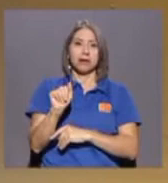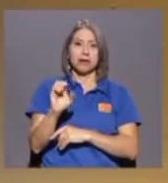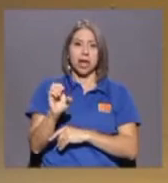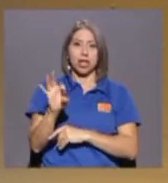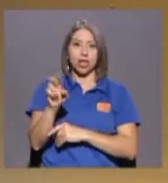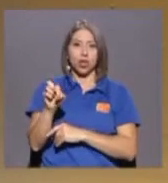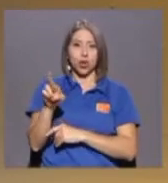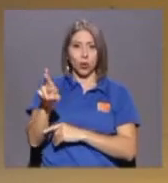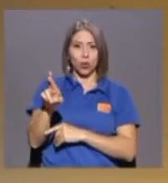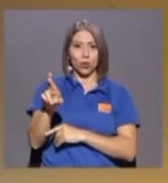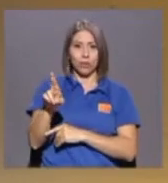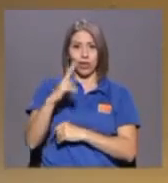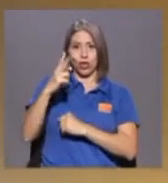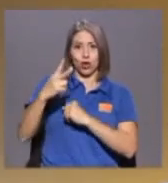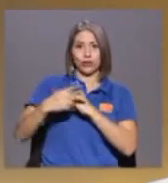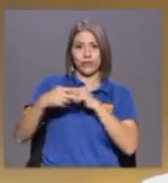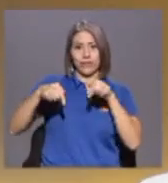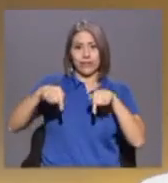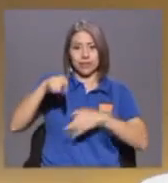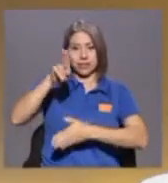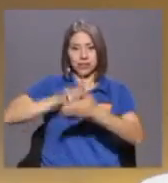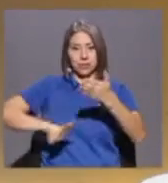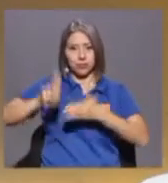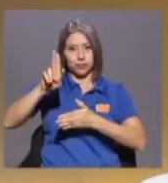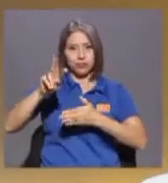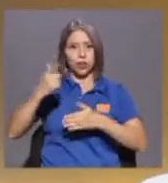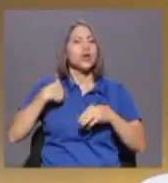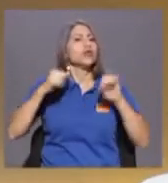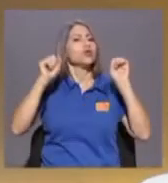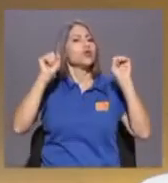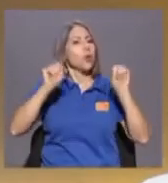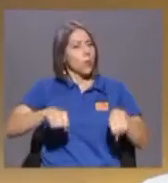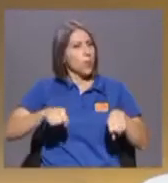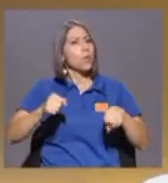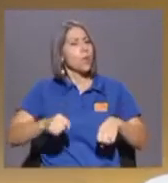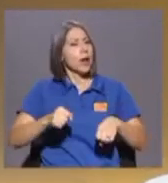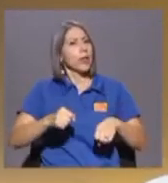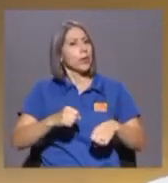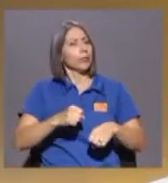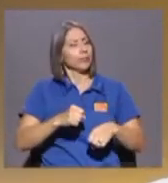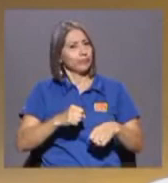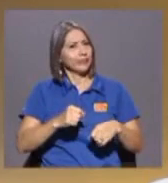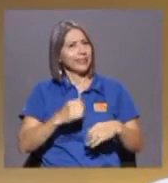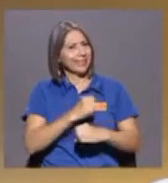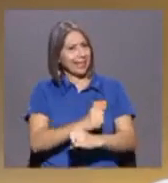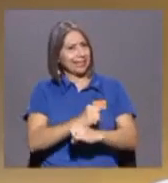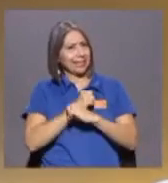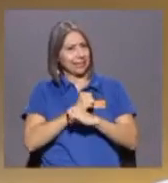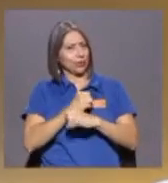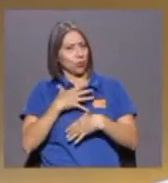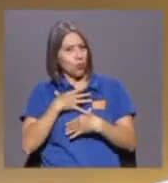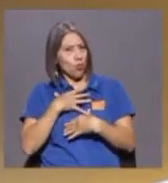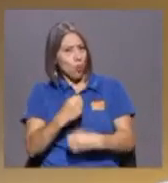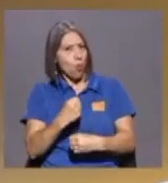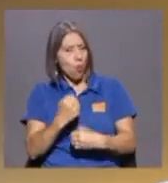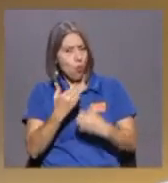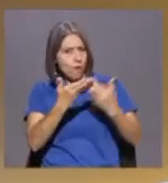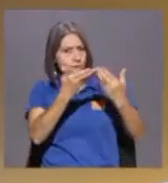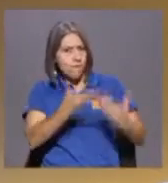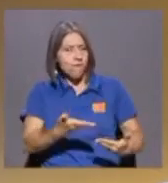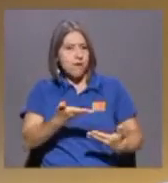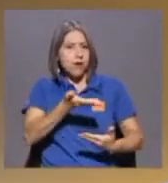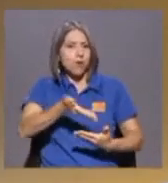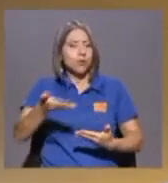universidad en 2 periodos. Yo puedo poner la mano en el fuego de las cosas tan buenas